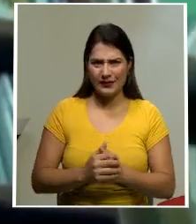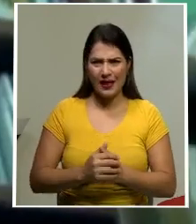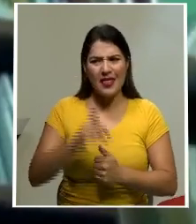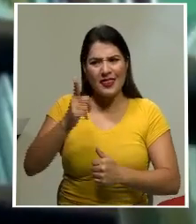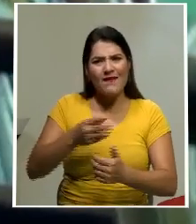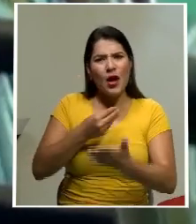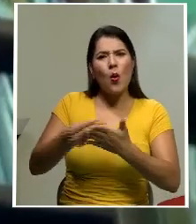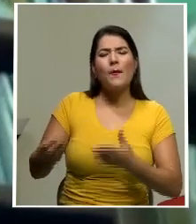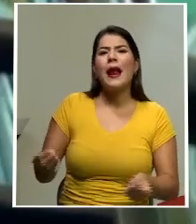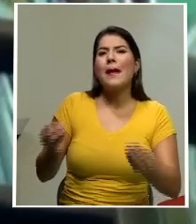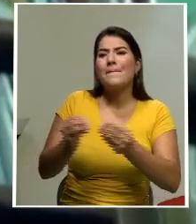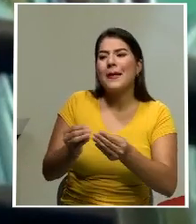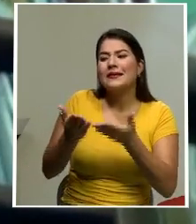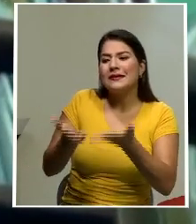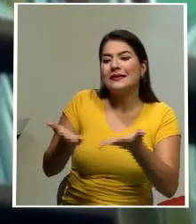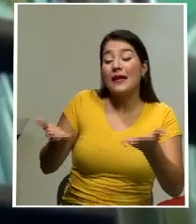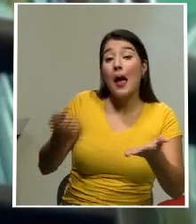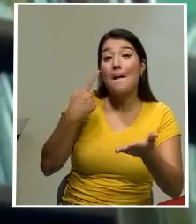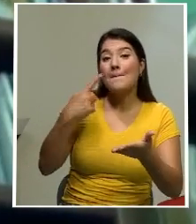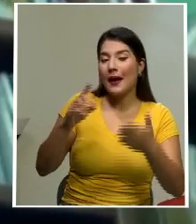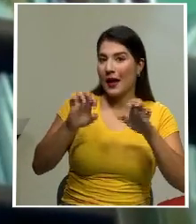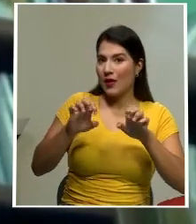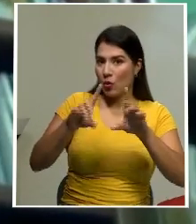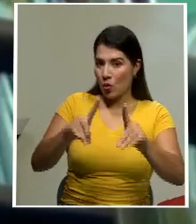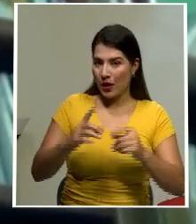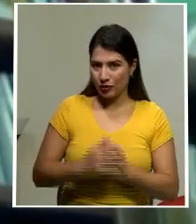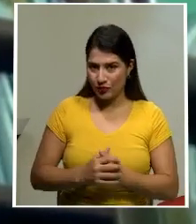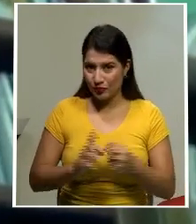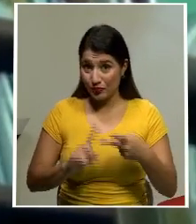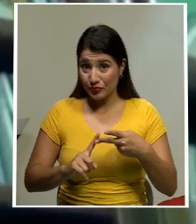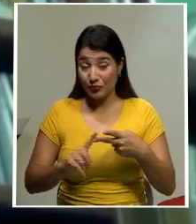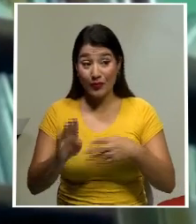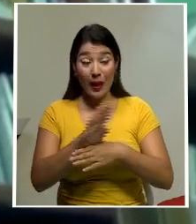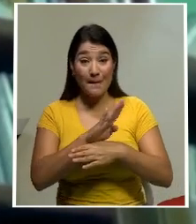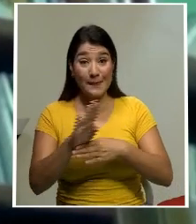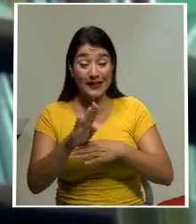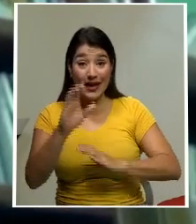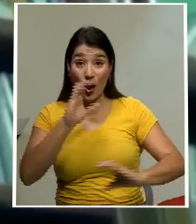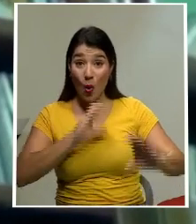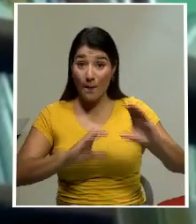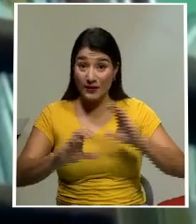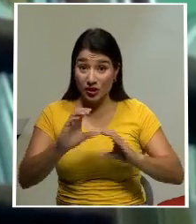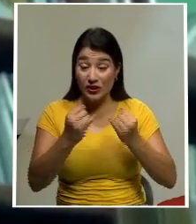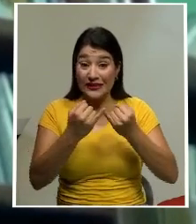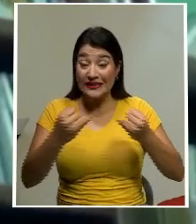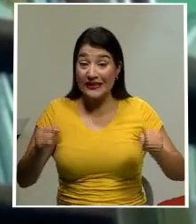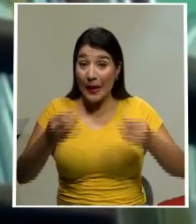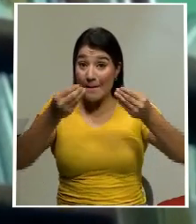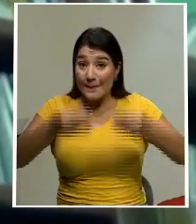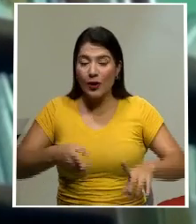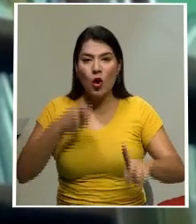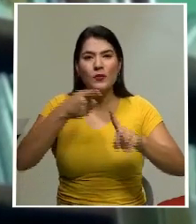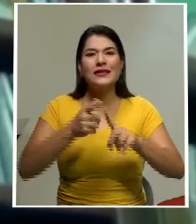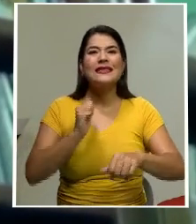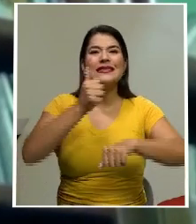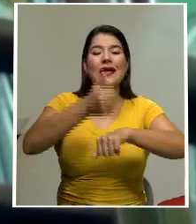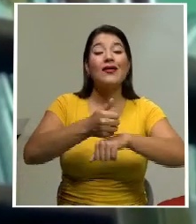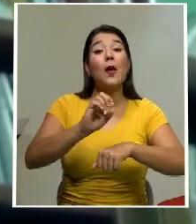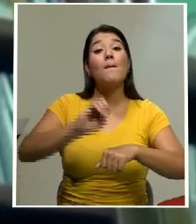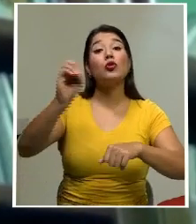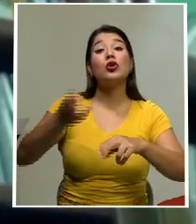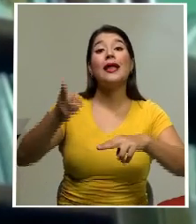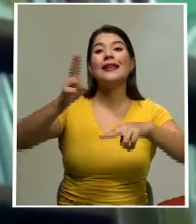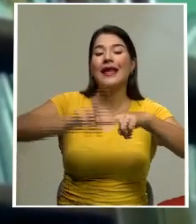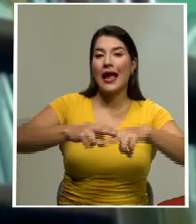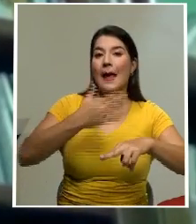para la educación. Hay que buscar que la banca comercial, sin perder objetivos, ponga tasas de interés más adecuadas a